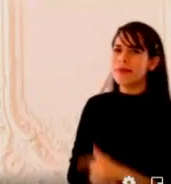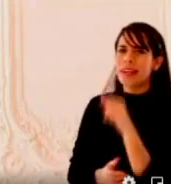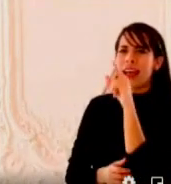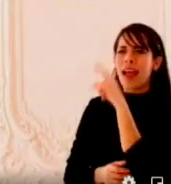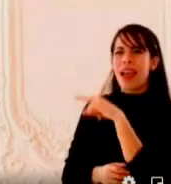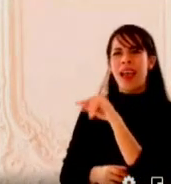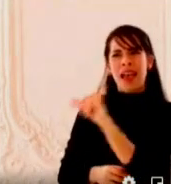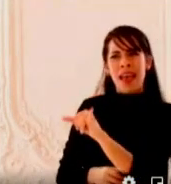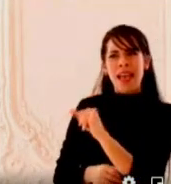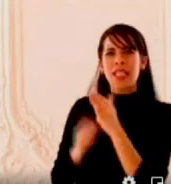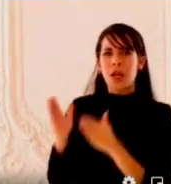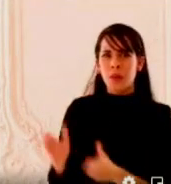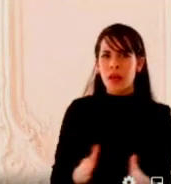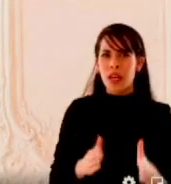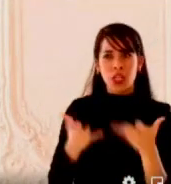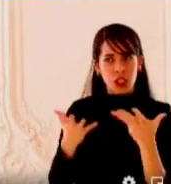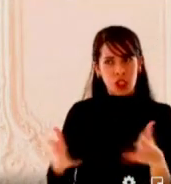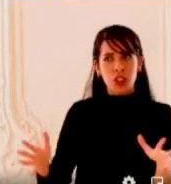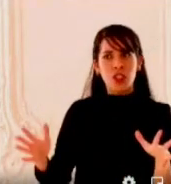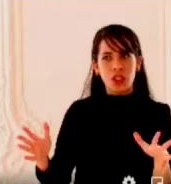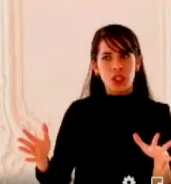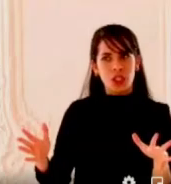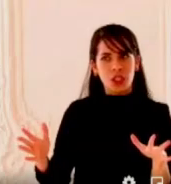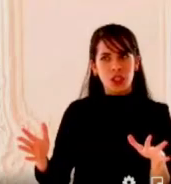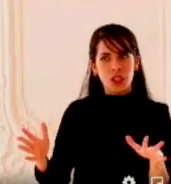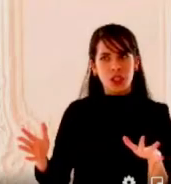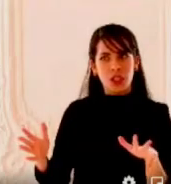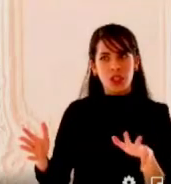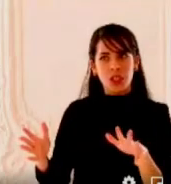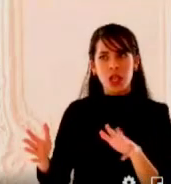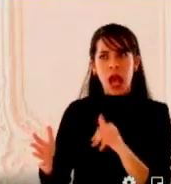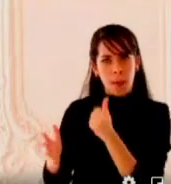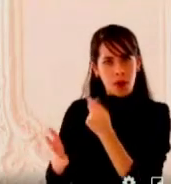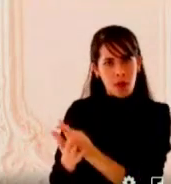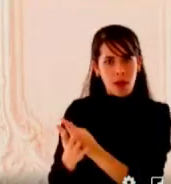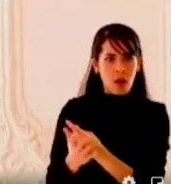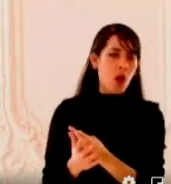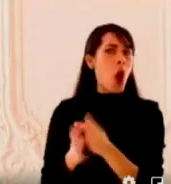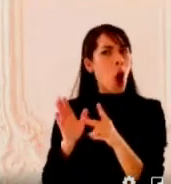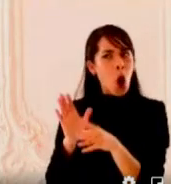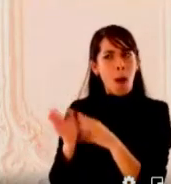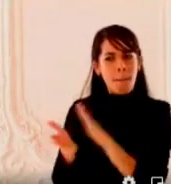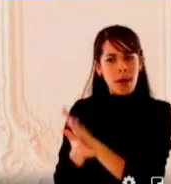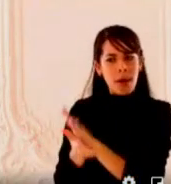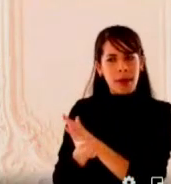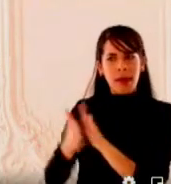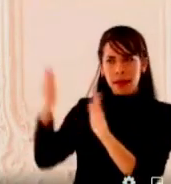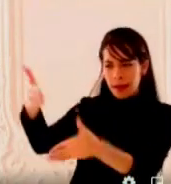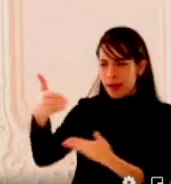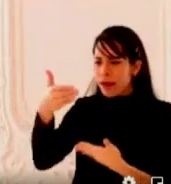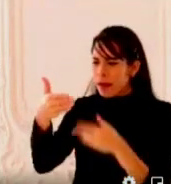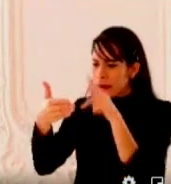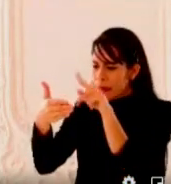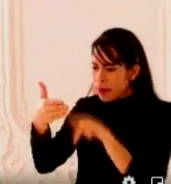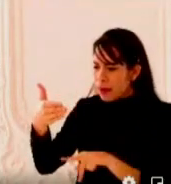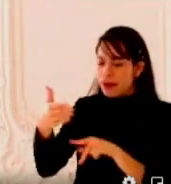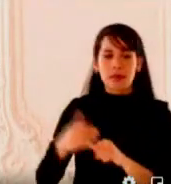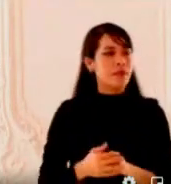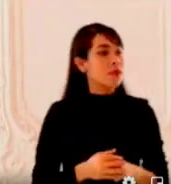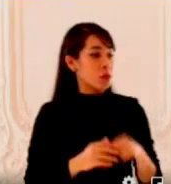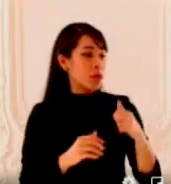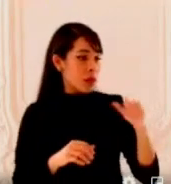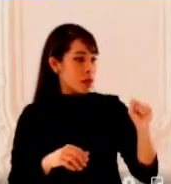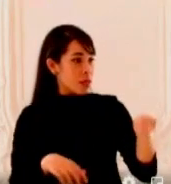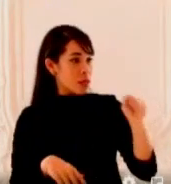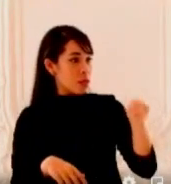decir ahí están definidos? ¿Existen? ¿Me pueden brindar una copia de claro eso para monitorear el seguimiento de los mismos? Claro que sí,